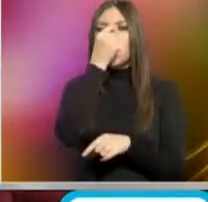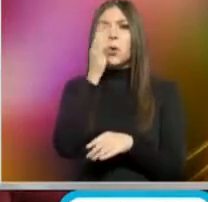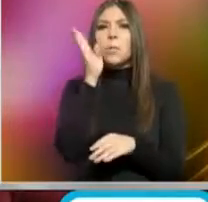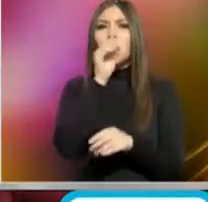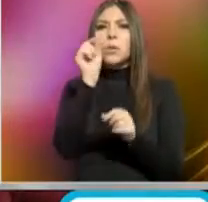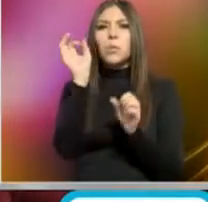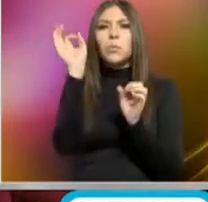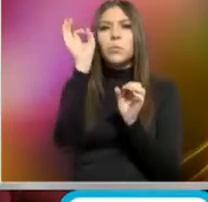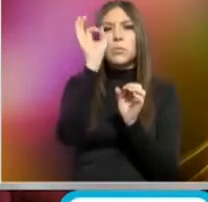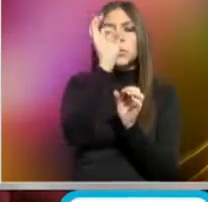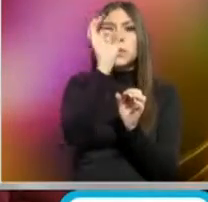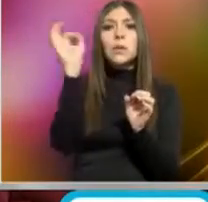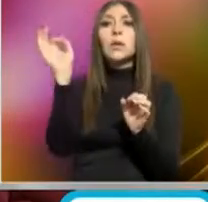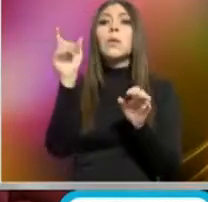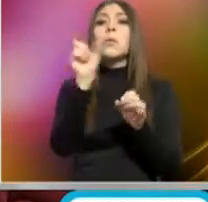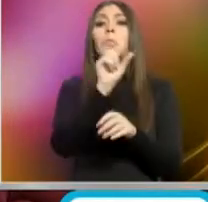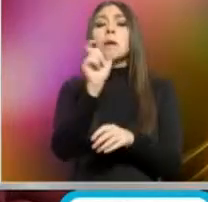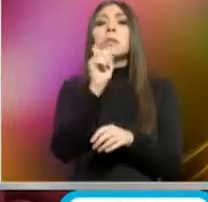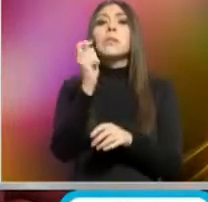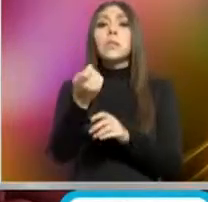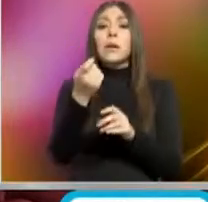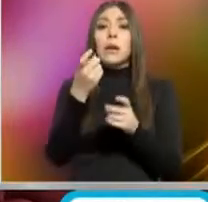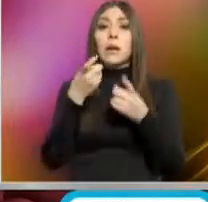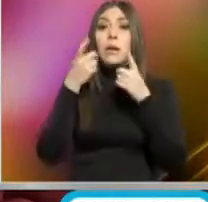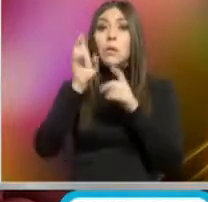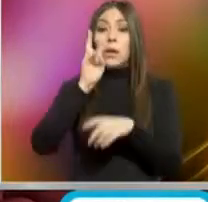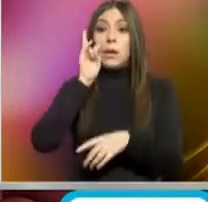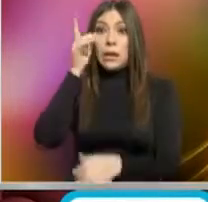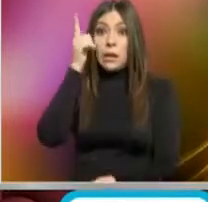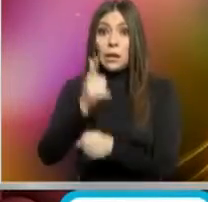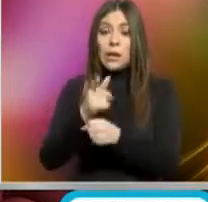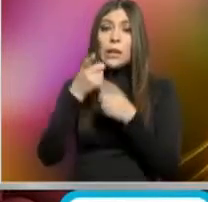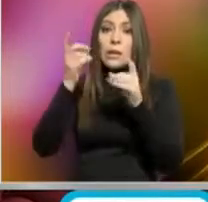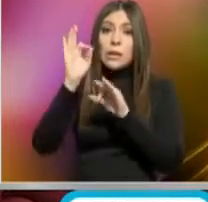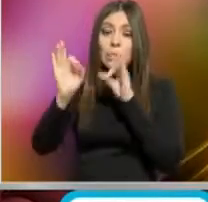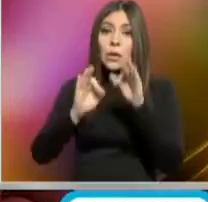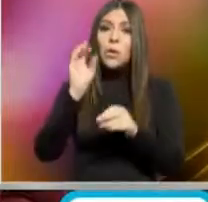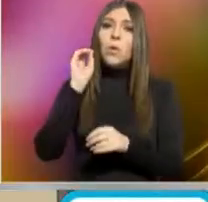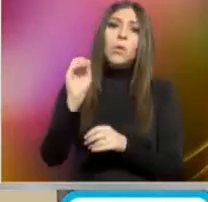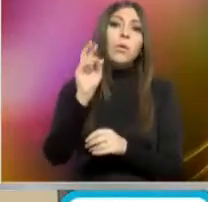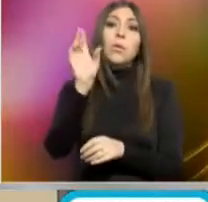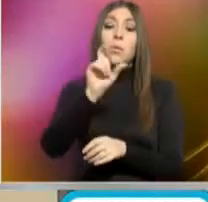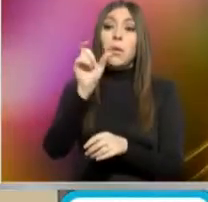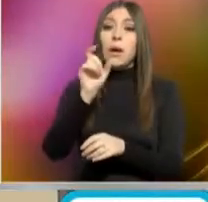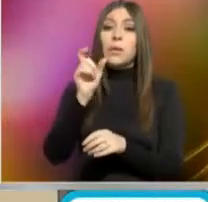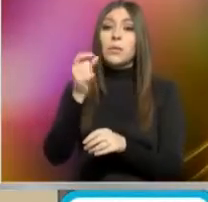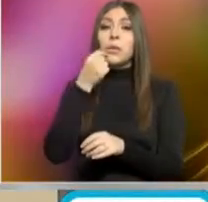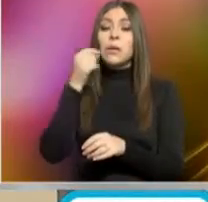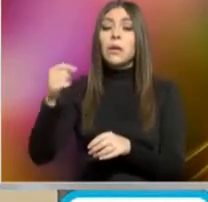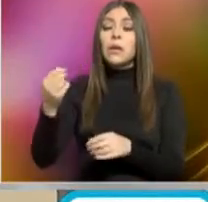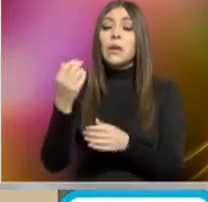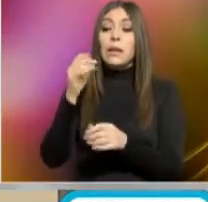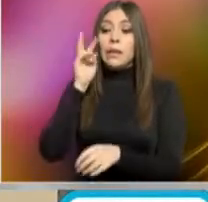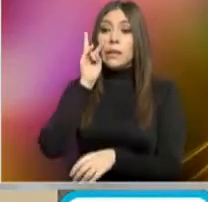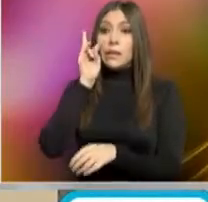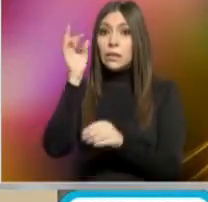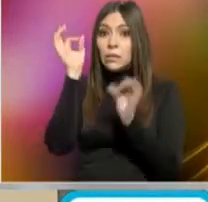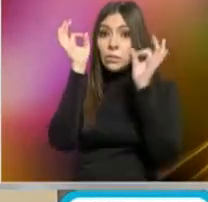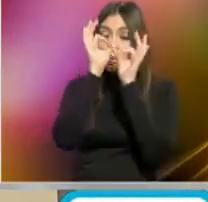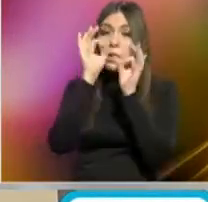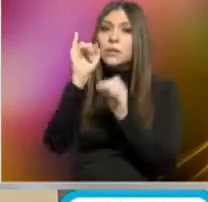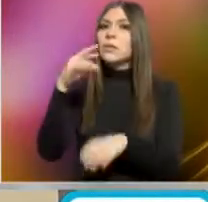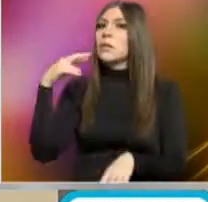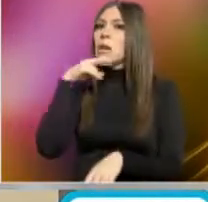¿hay tratamiento desde el momento que se detecta o hay que esperar un tiempo No, a que el niño... Desde el momento que se detecta, hay que llevarlo con el oftalmólogo, Sí.